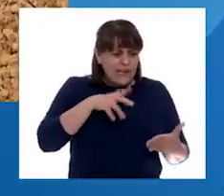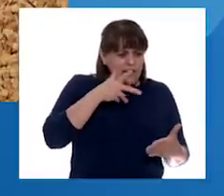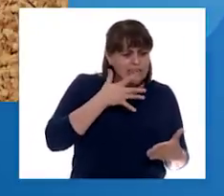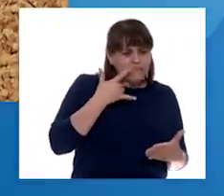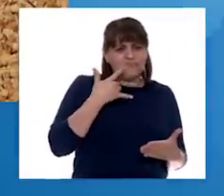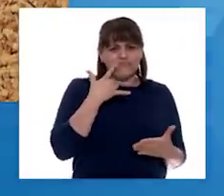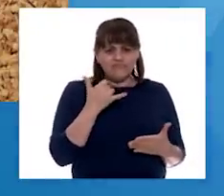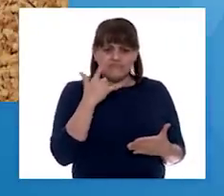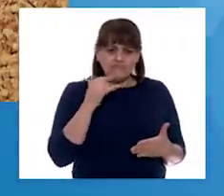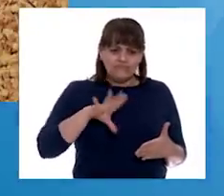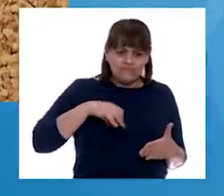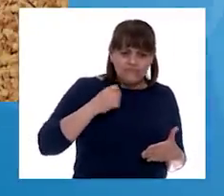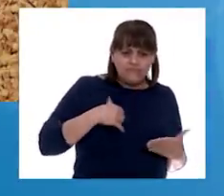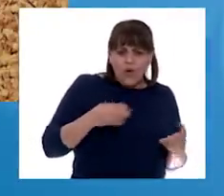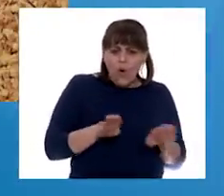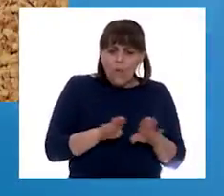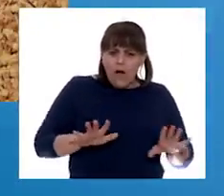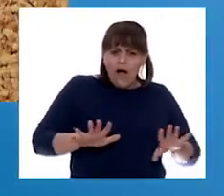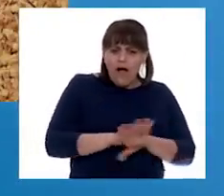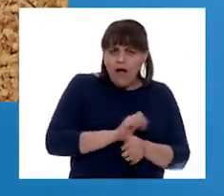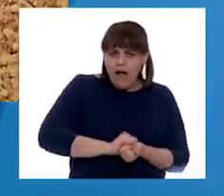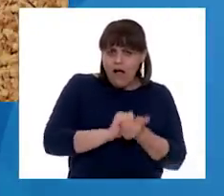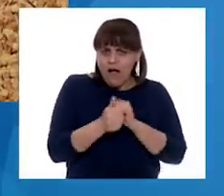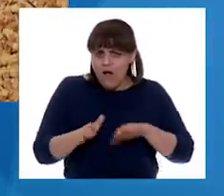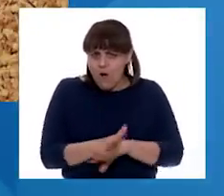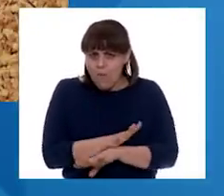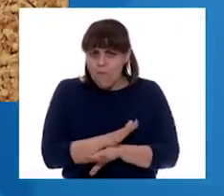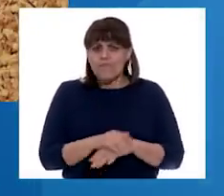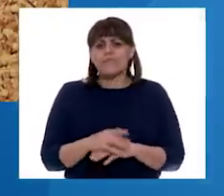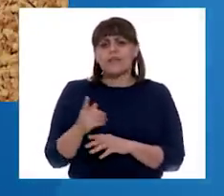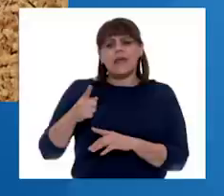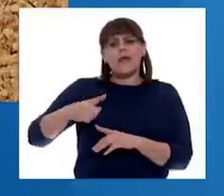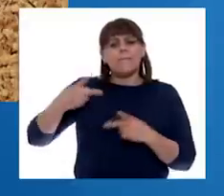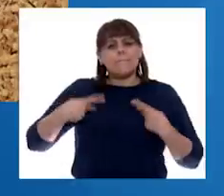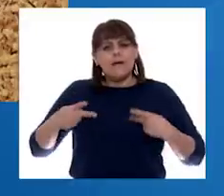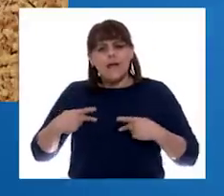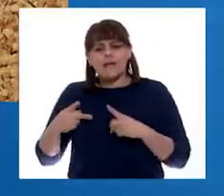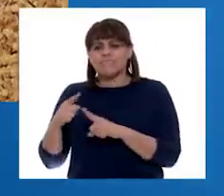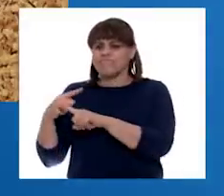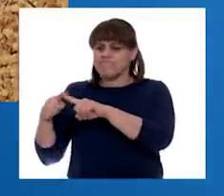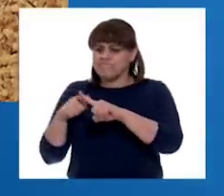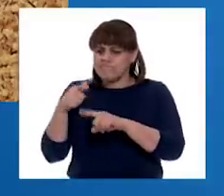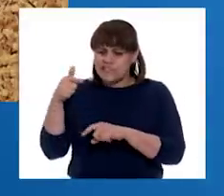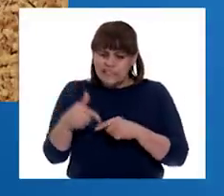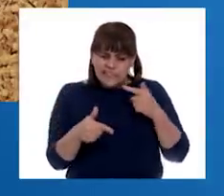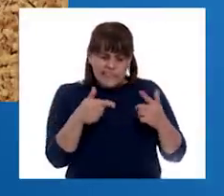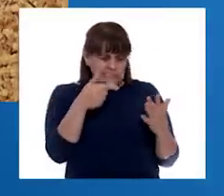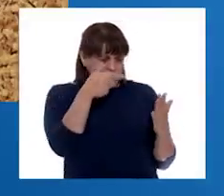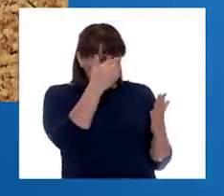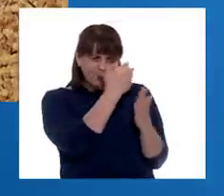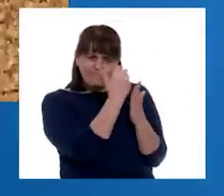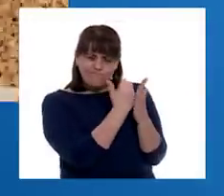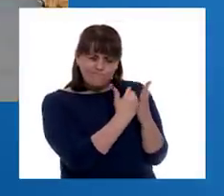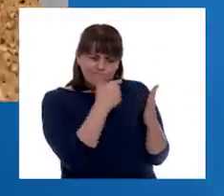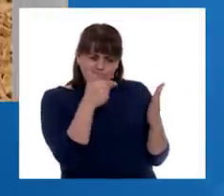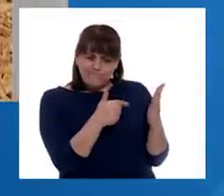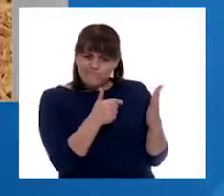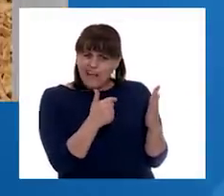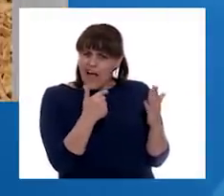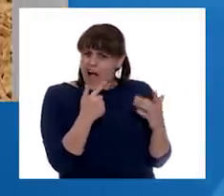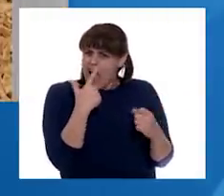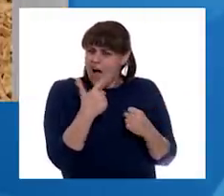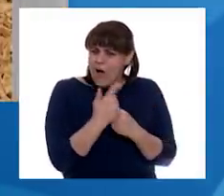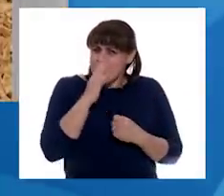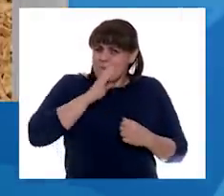los caudillos para unirse a su causa, como Guadalupe Victoria, se toparon con incongruencias en el documento. Todos sabían, al igual que